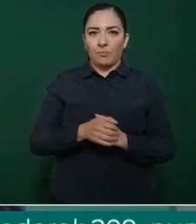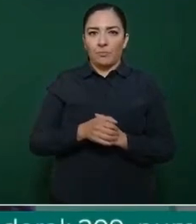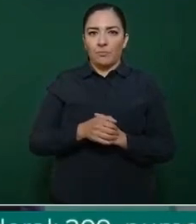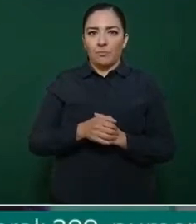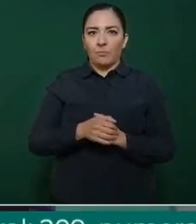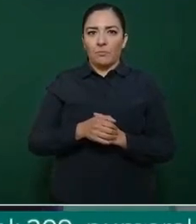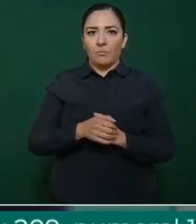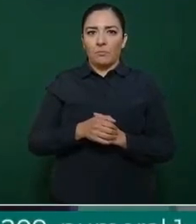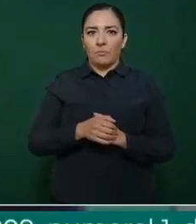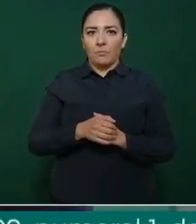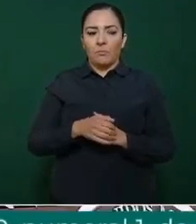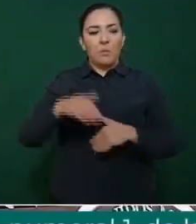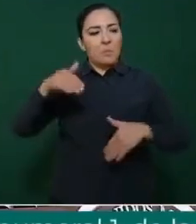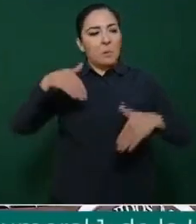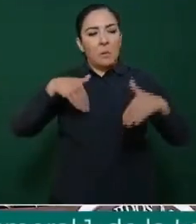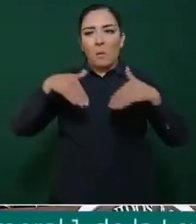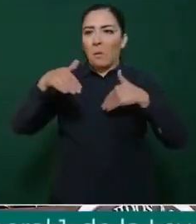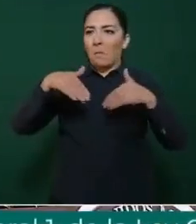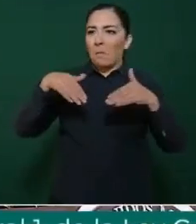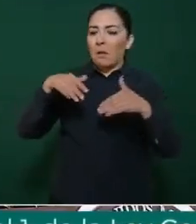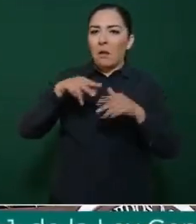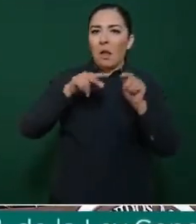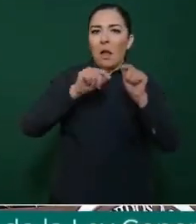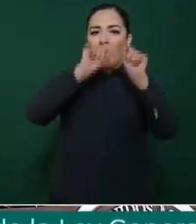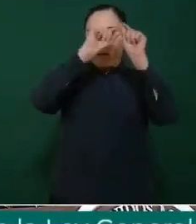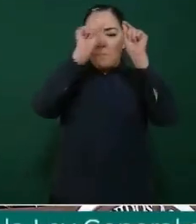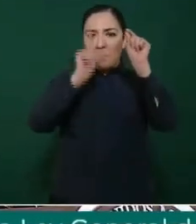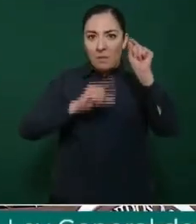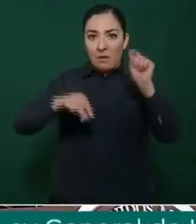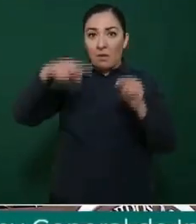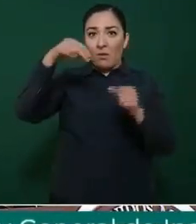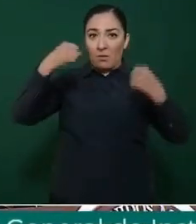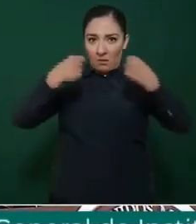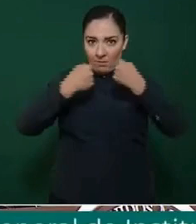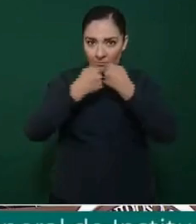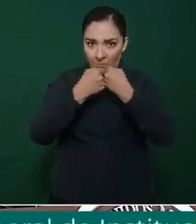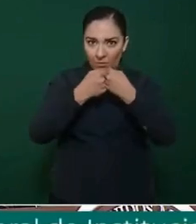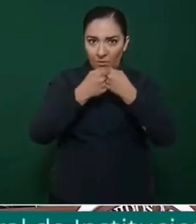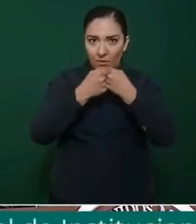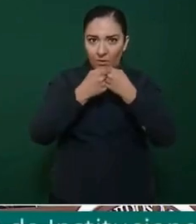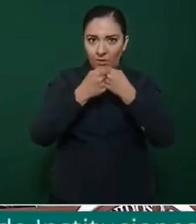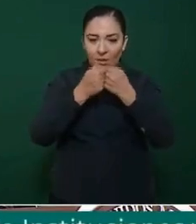recorrido por toda la frontera para fortalecer